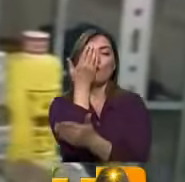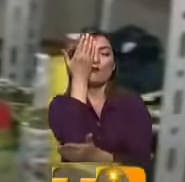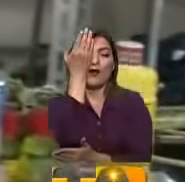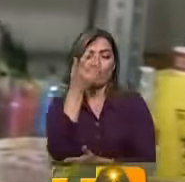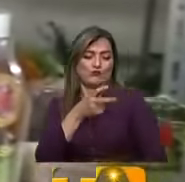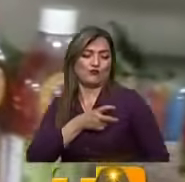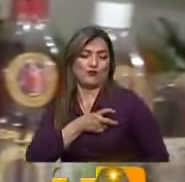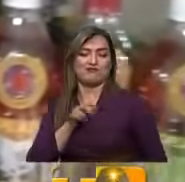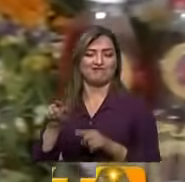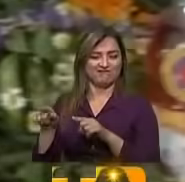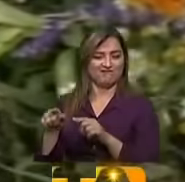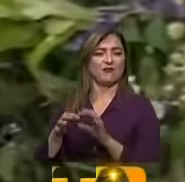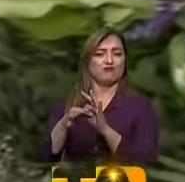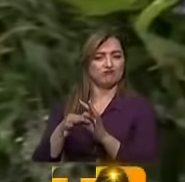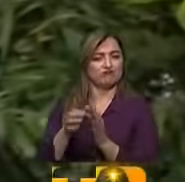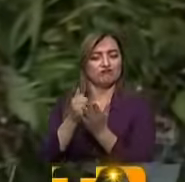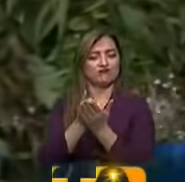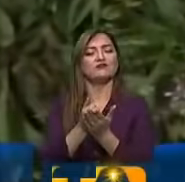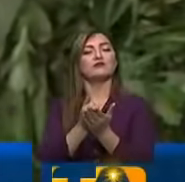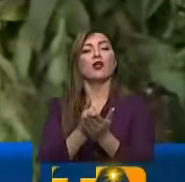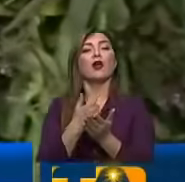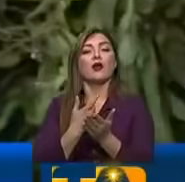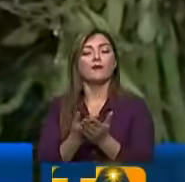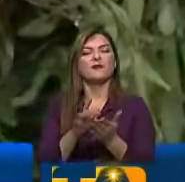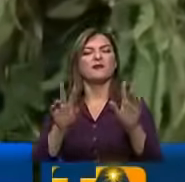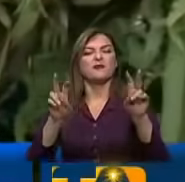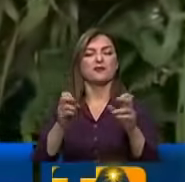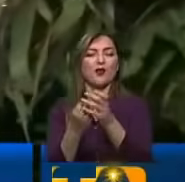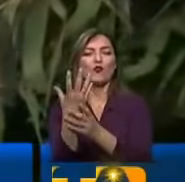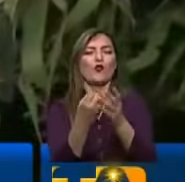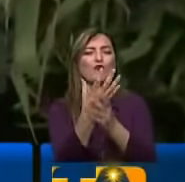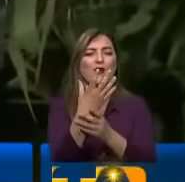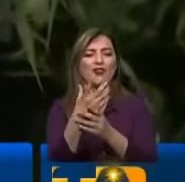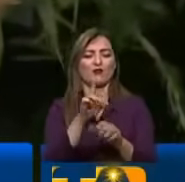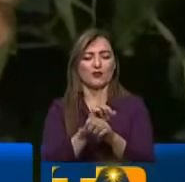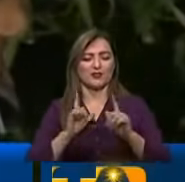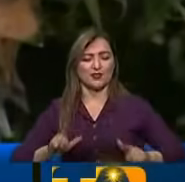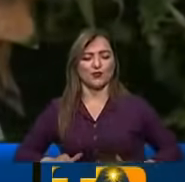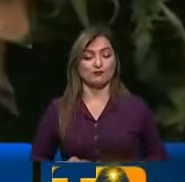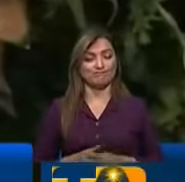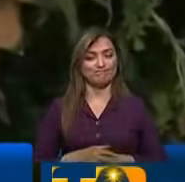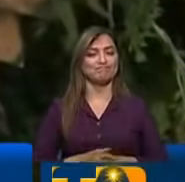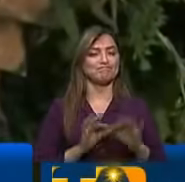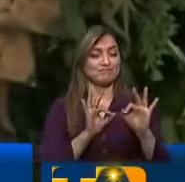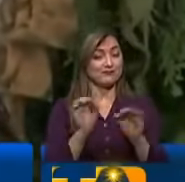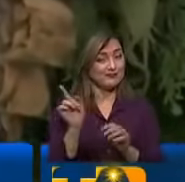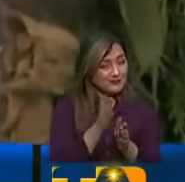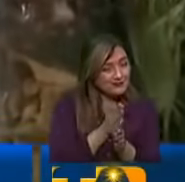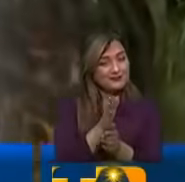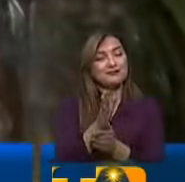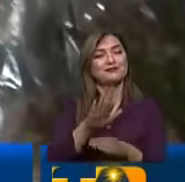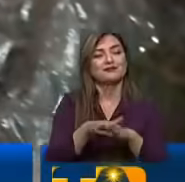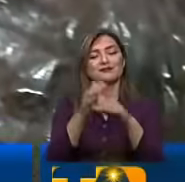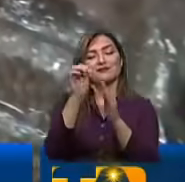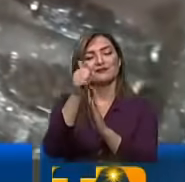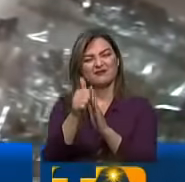condecoración Eugenio Espejo, por el aporte que ellos han dado a la medicina alternativa. ¡Qué maravilloso! Y en realidad ellas son especialistas en todo este